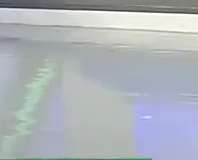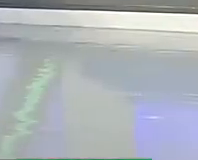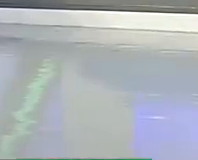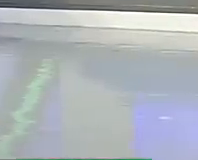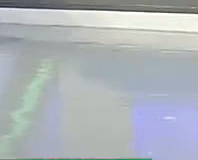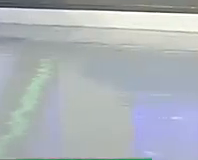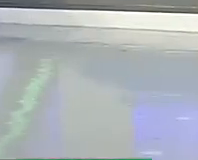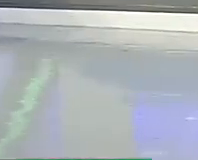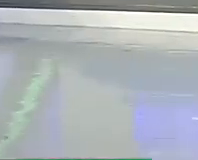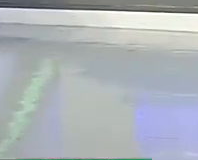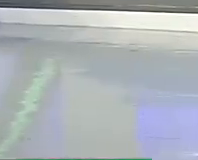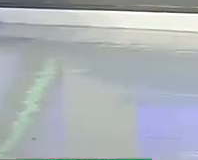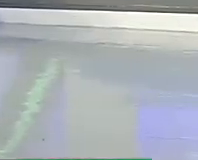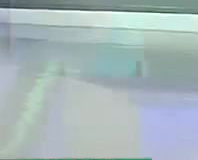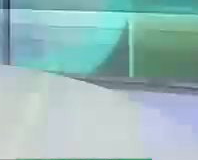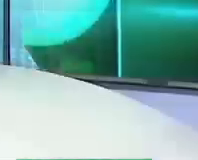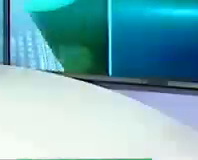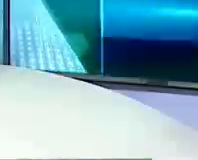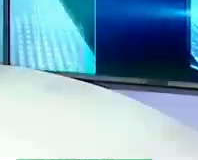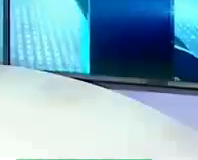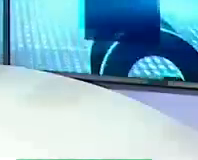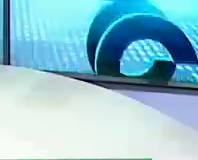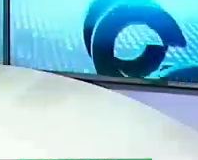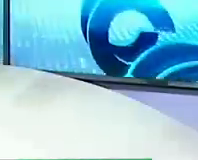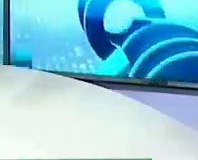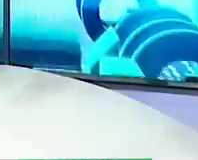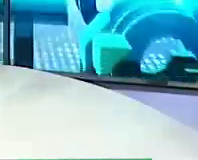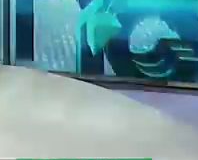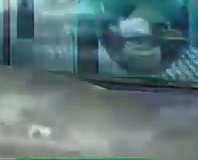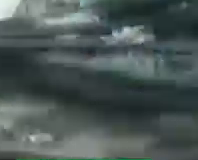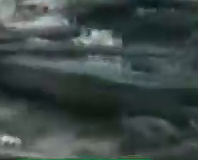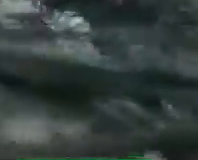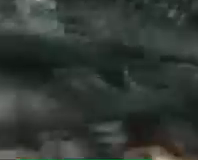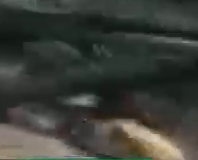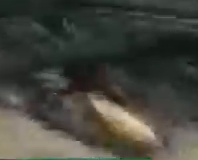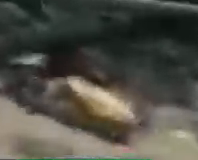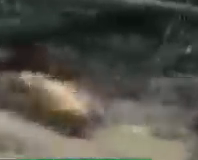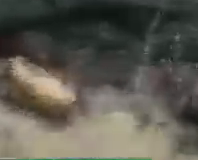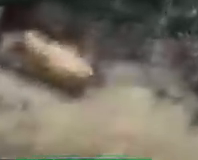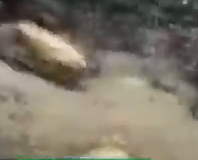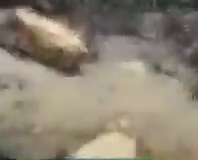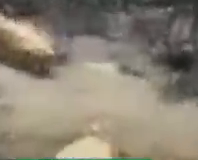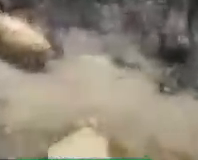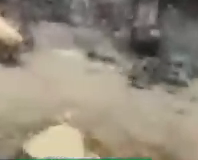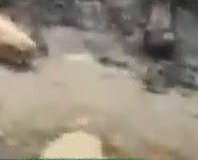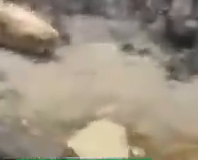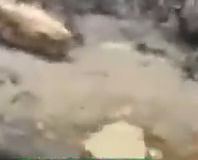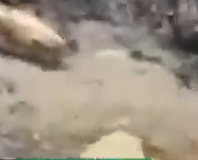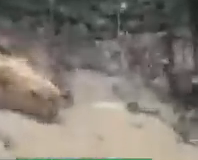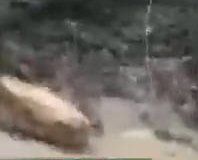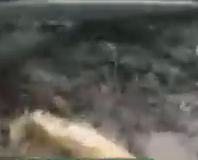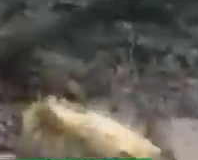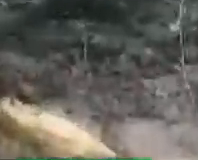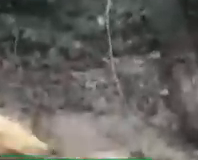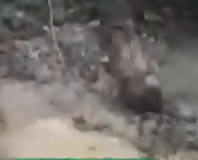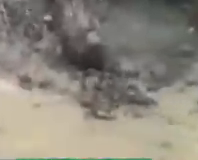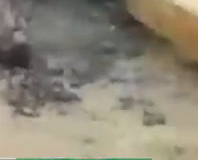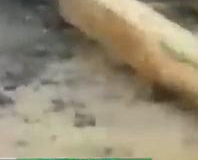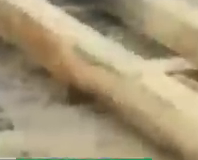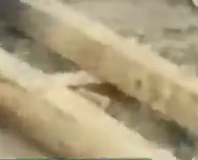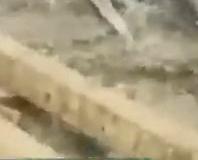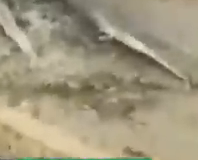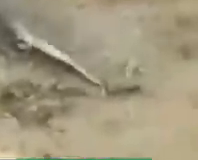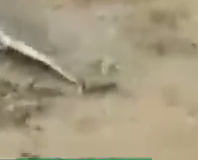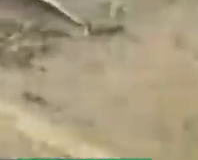Y una niña de 7 años perdió la vida y su hermanito de 11 resultó herido en un incendio registrado en su vivienda, que era de